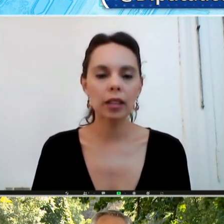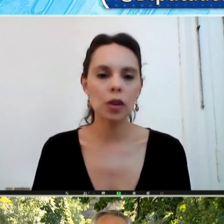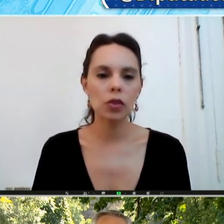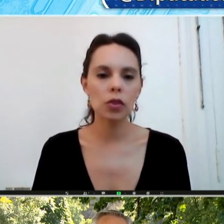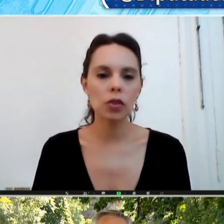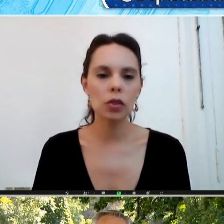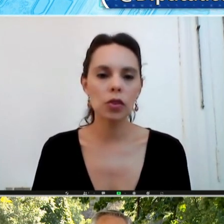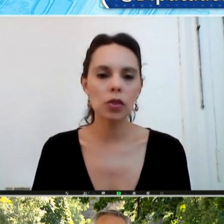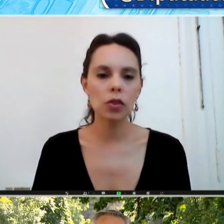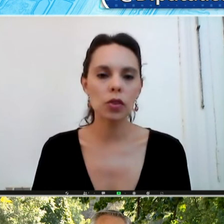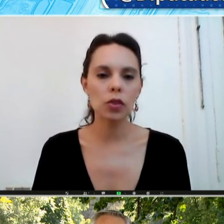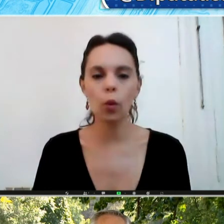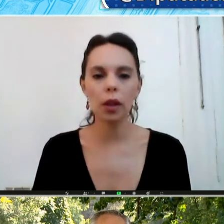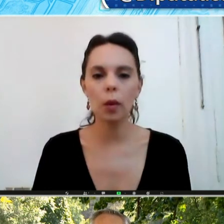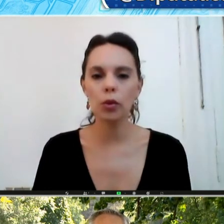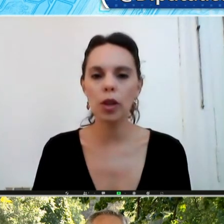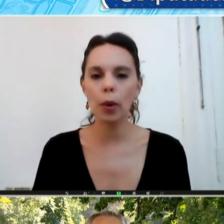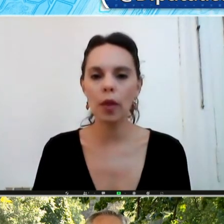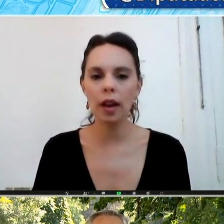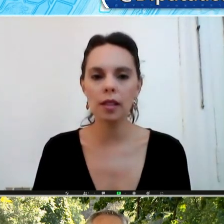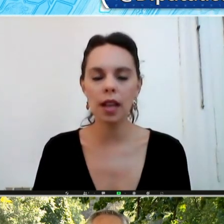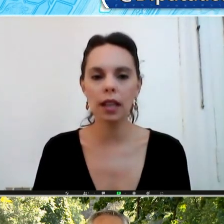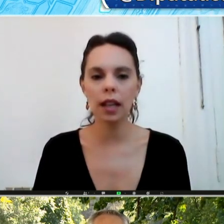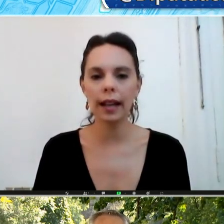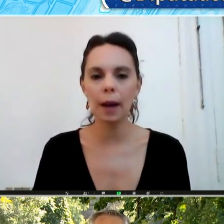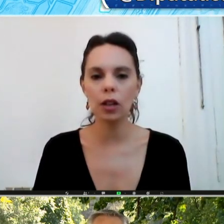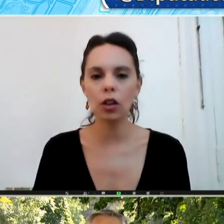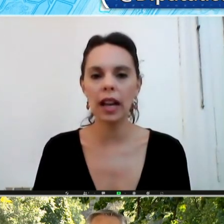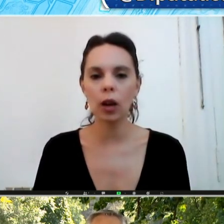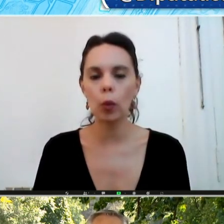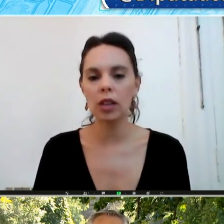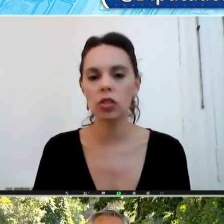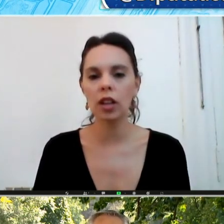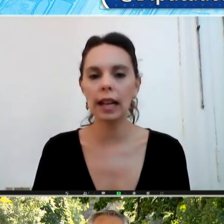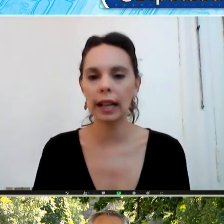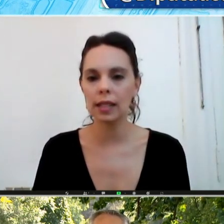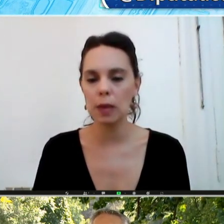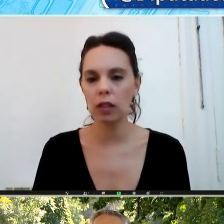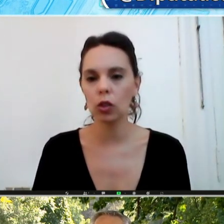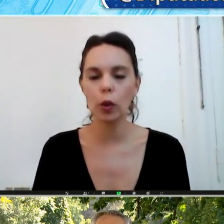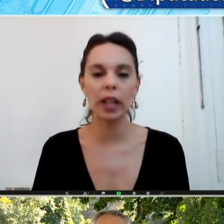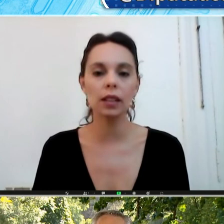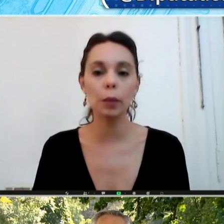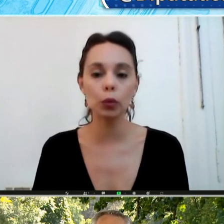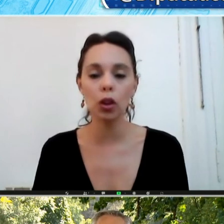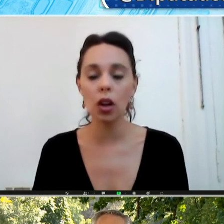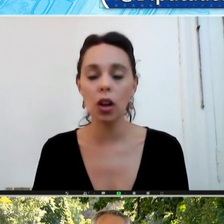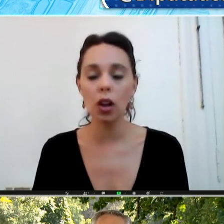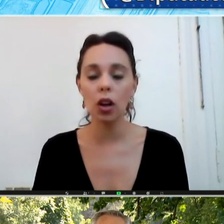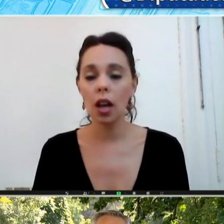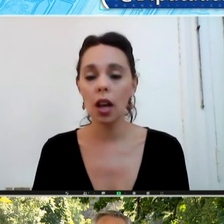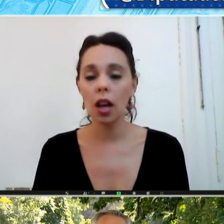la reactivación económica. Con este acuerdo vamos a poder seguir el camino de la recuperación y el crecimiento. Sobre este